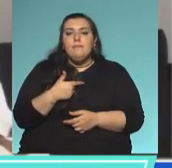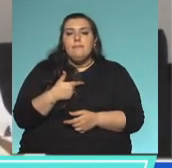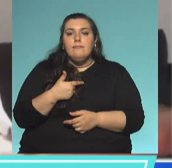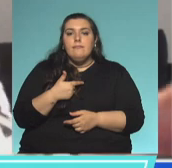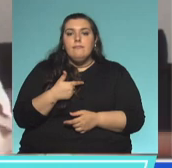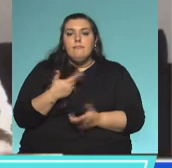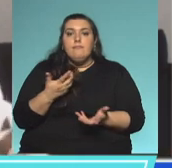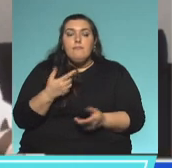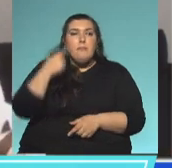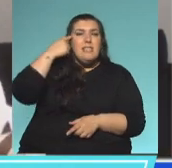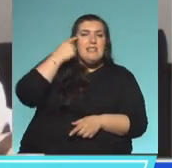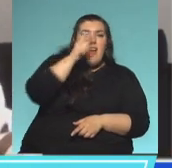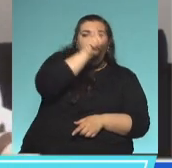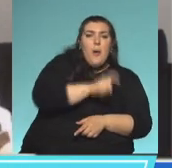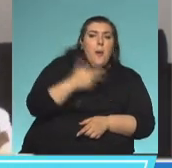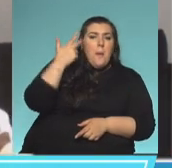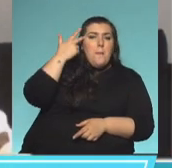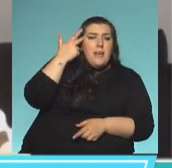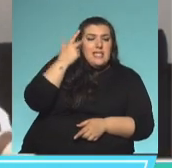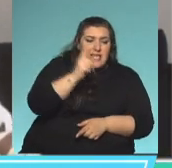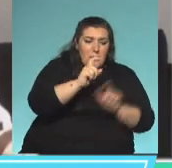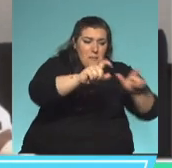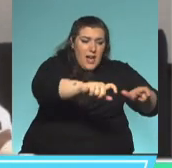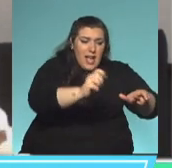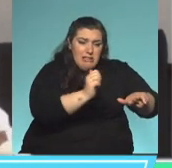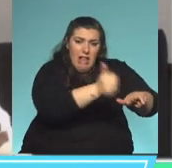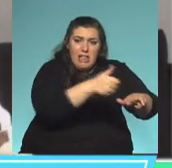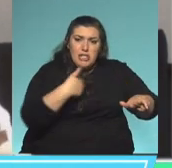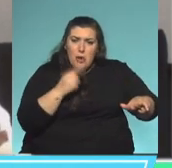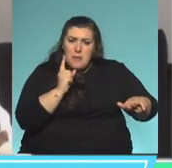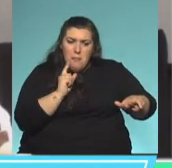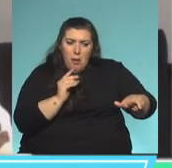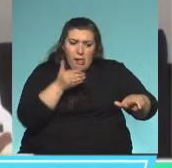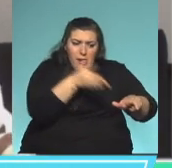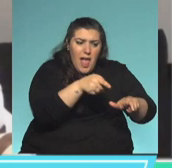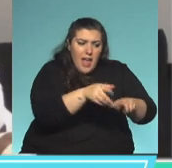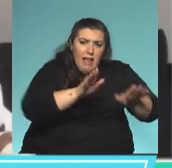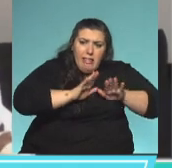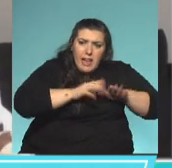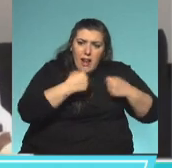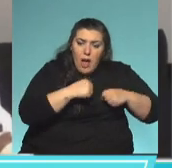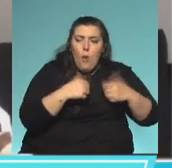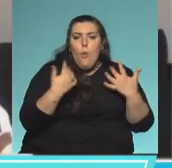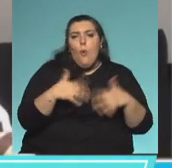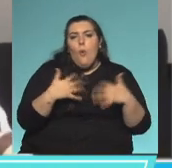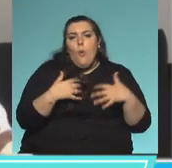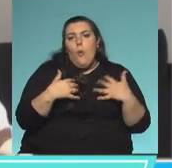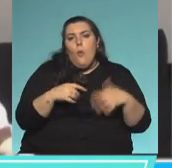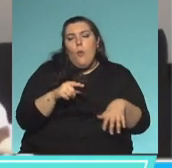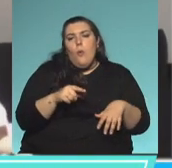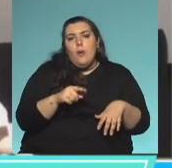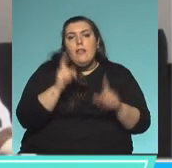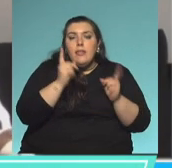jugadores de la talla de Messi hayan pisado ese predio y yo estar ahí entrenando. Sí tuve la posibilidad de estar preseleccionada a